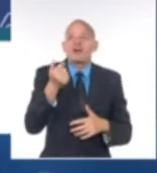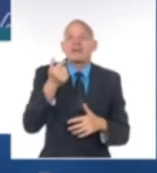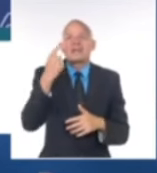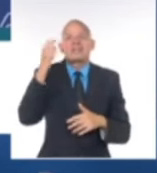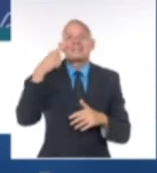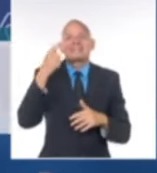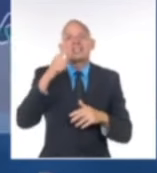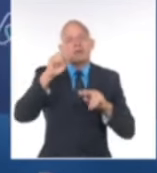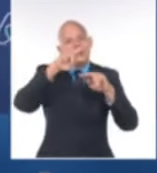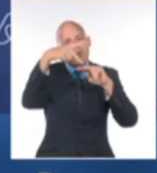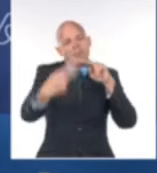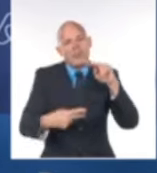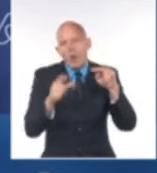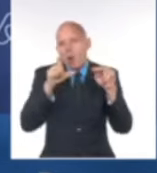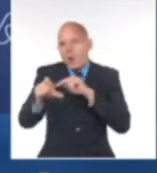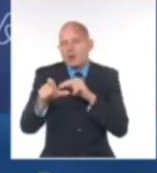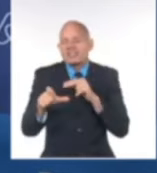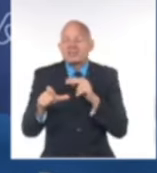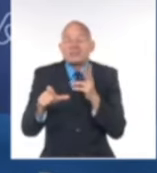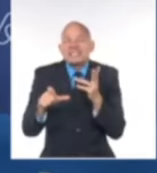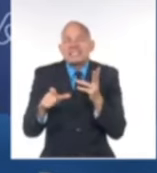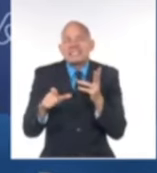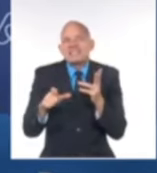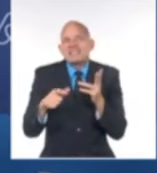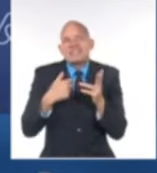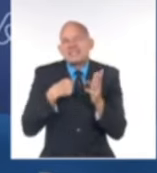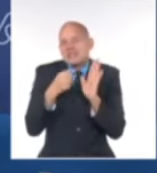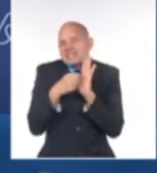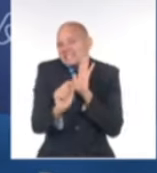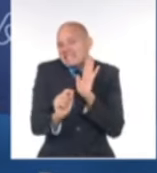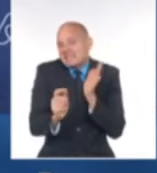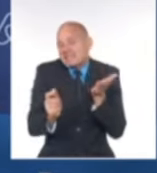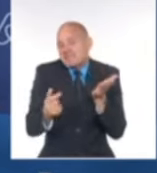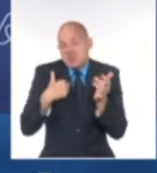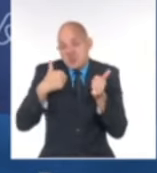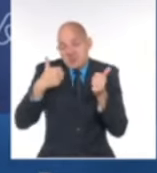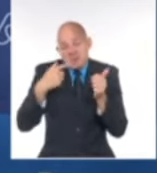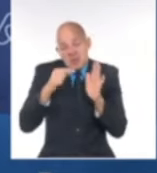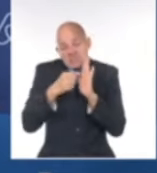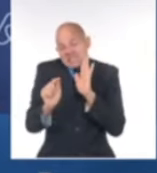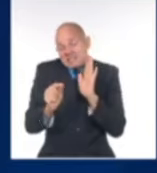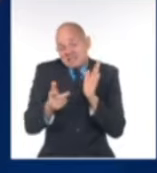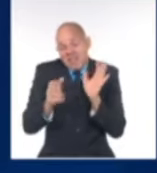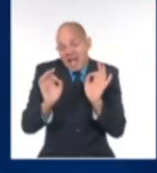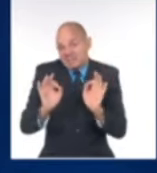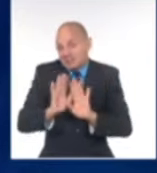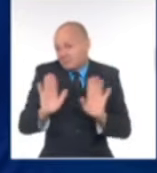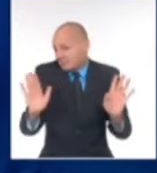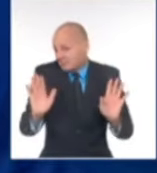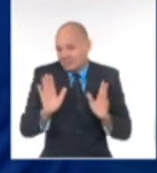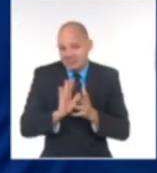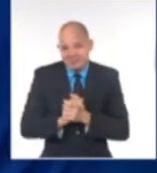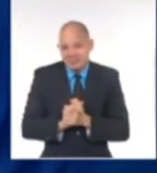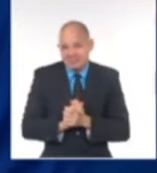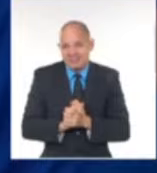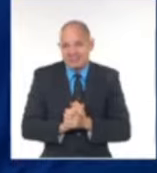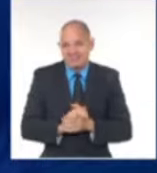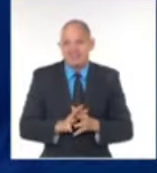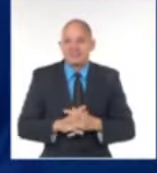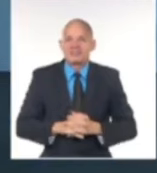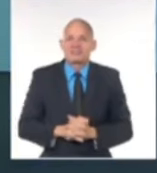ahí. Realmente le fui con todo, a dar todo lo que tenía y pues se fue. Así es el trabajo.